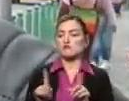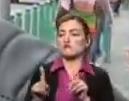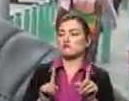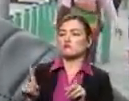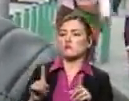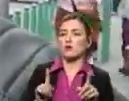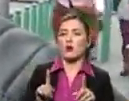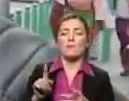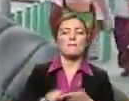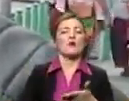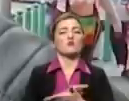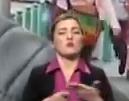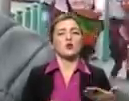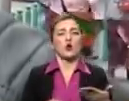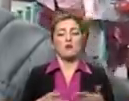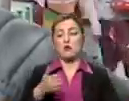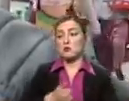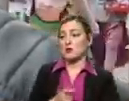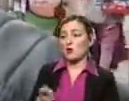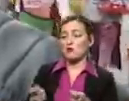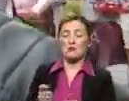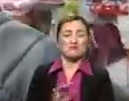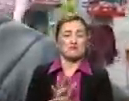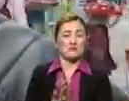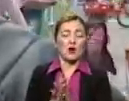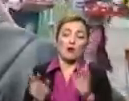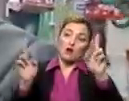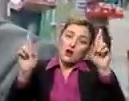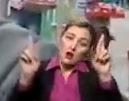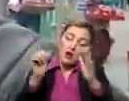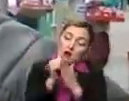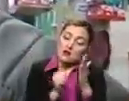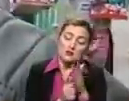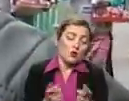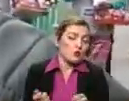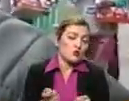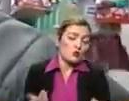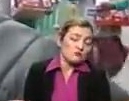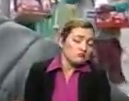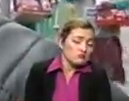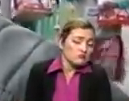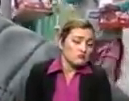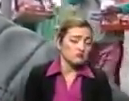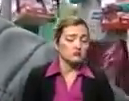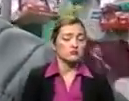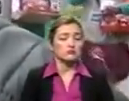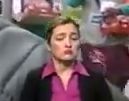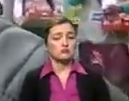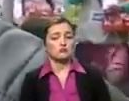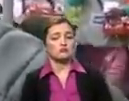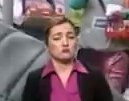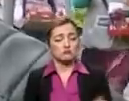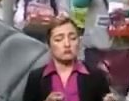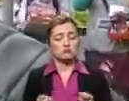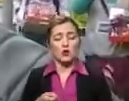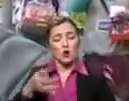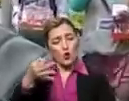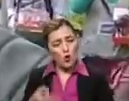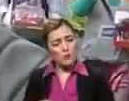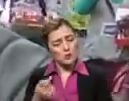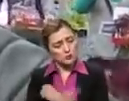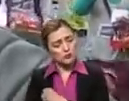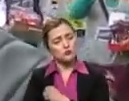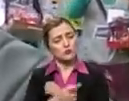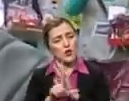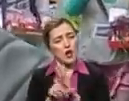uso del espacio público. Esperamos que en algún momento sea la agencia de control la que se ponga al pie y haga cumplir y sancione a